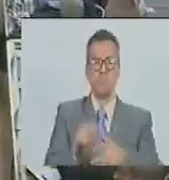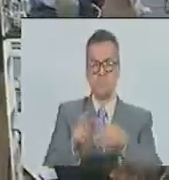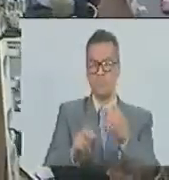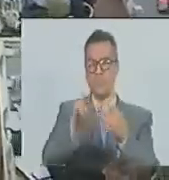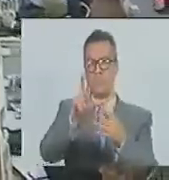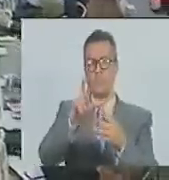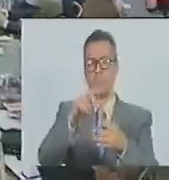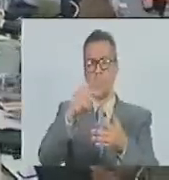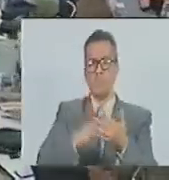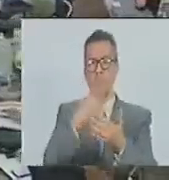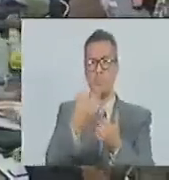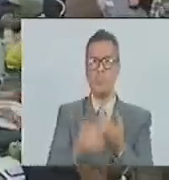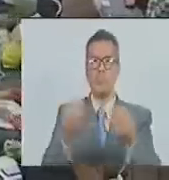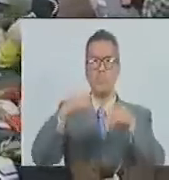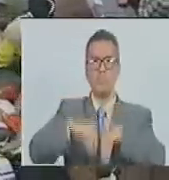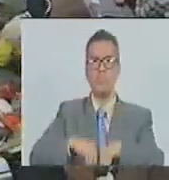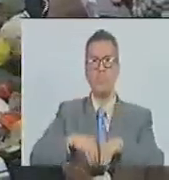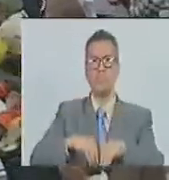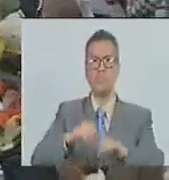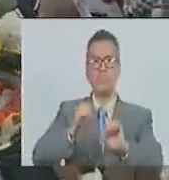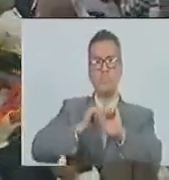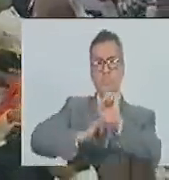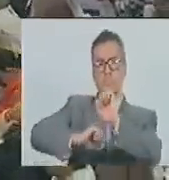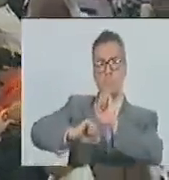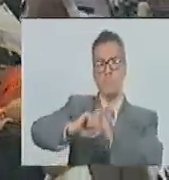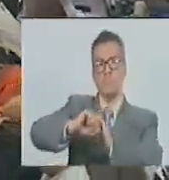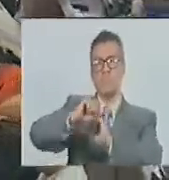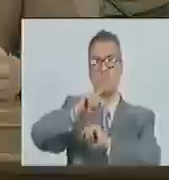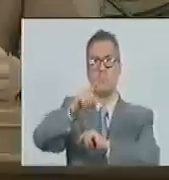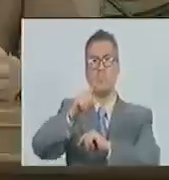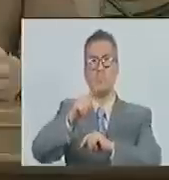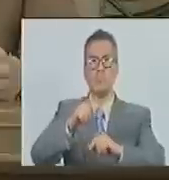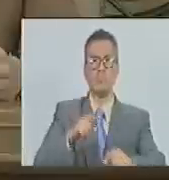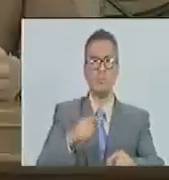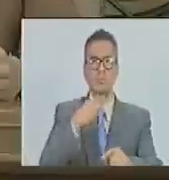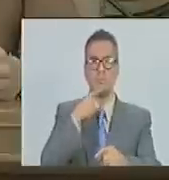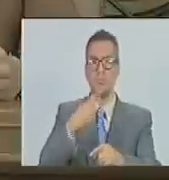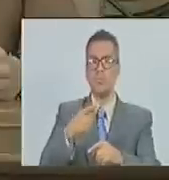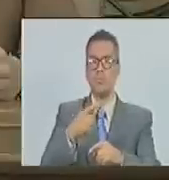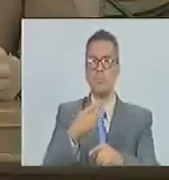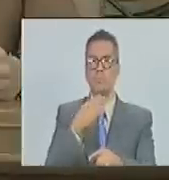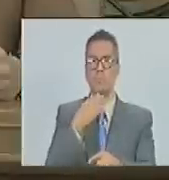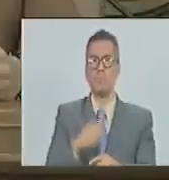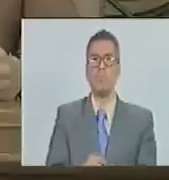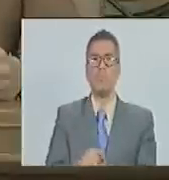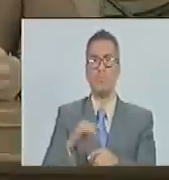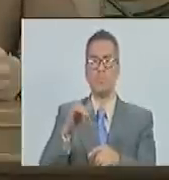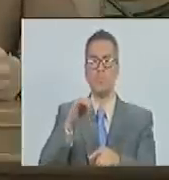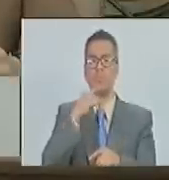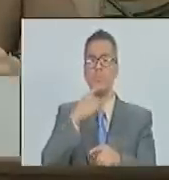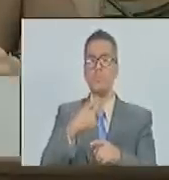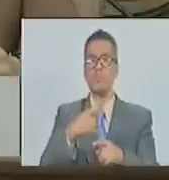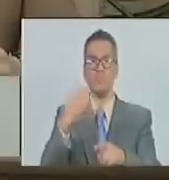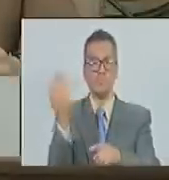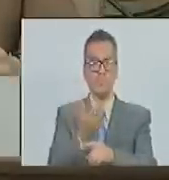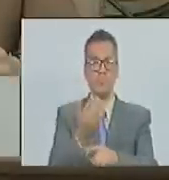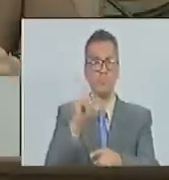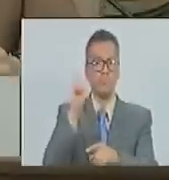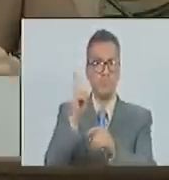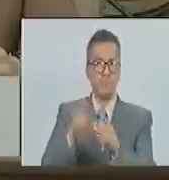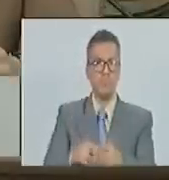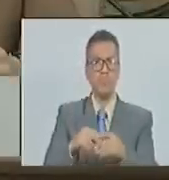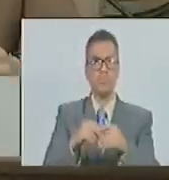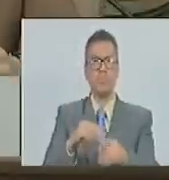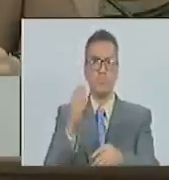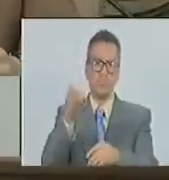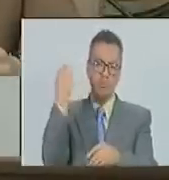Tercero, proyecto de acuerdo en repudio a las nefastas e impertinentes declaraciones contra Venezuela por parte